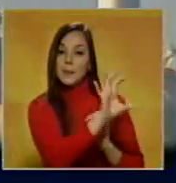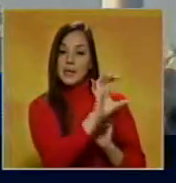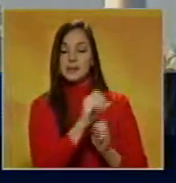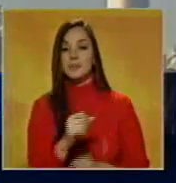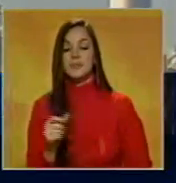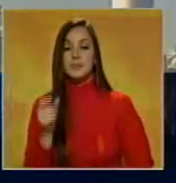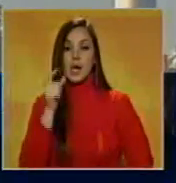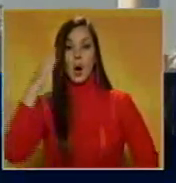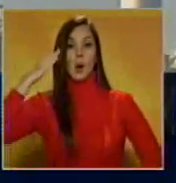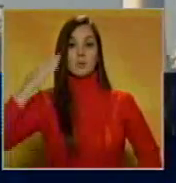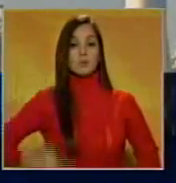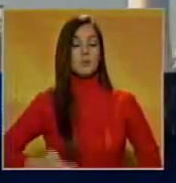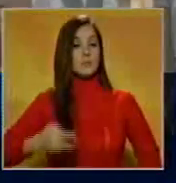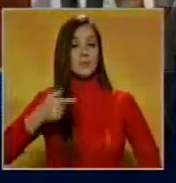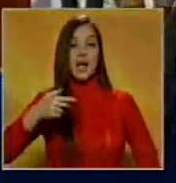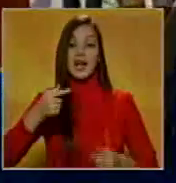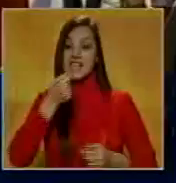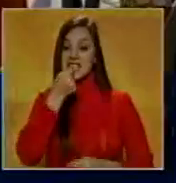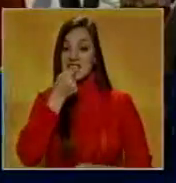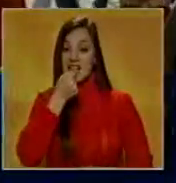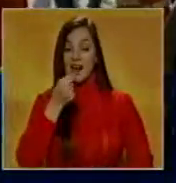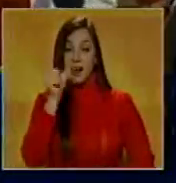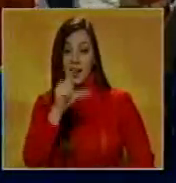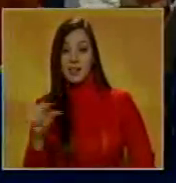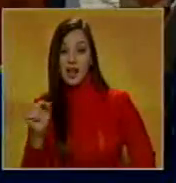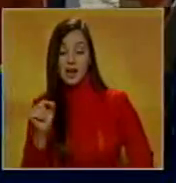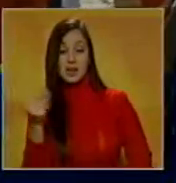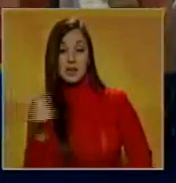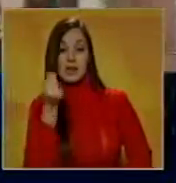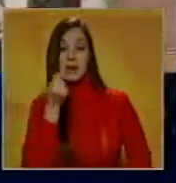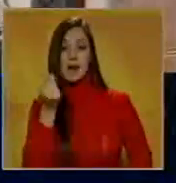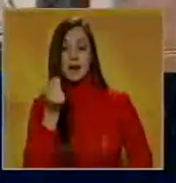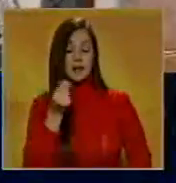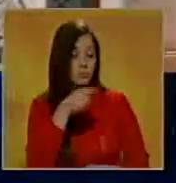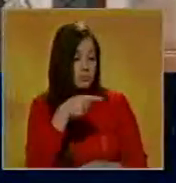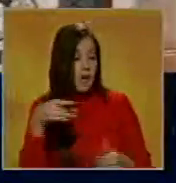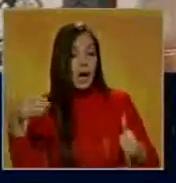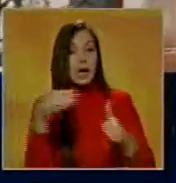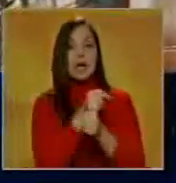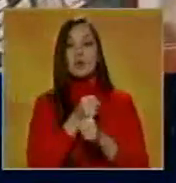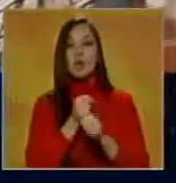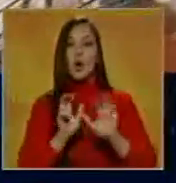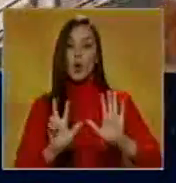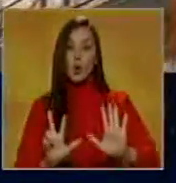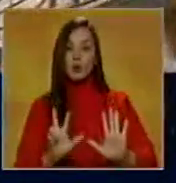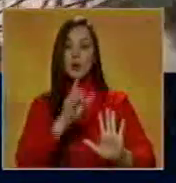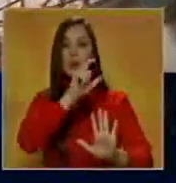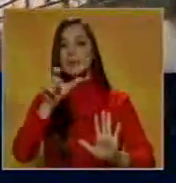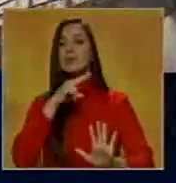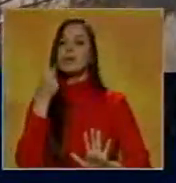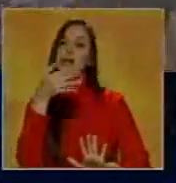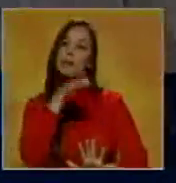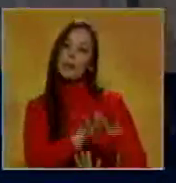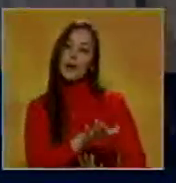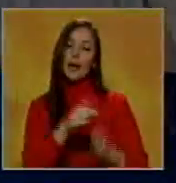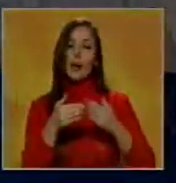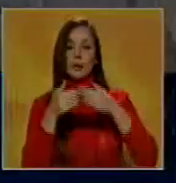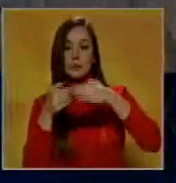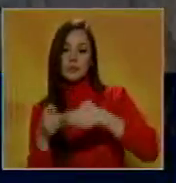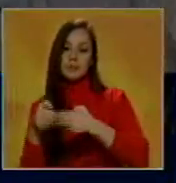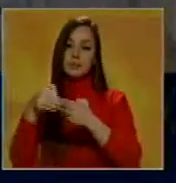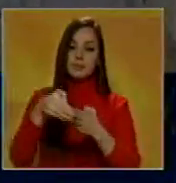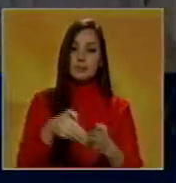italiana informó que también encontraron en los en las labores de rescate los cadáveres de ocho personas que murieron en el trayecto al continente